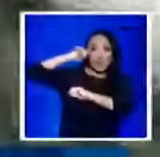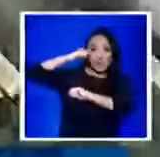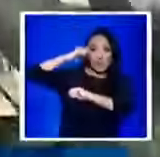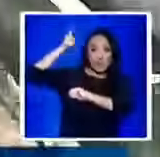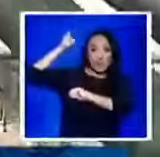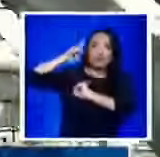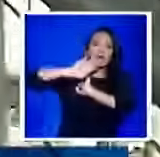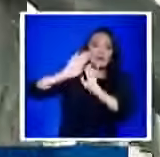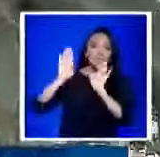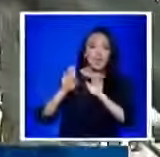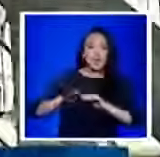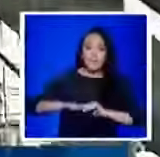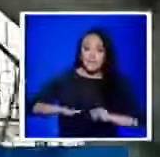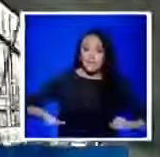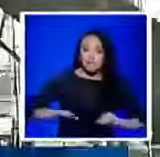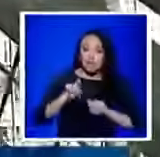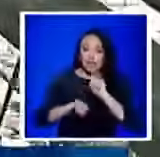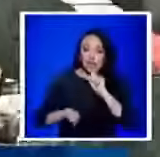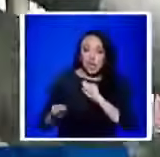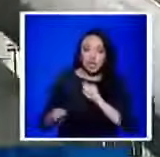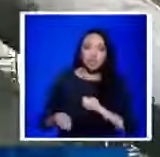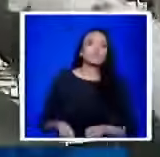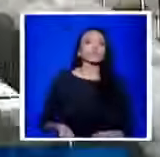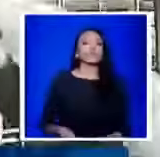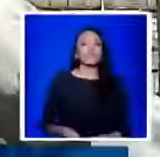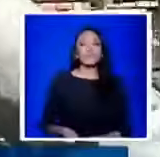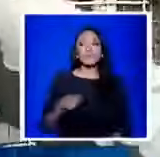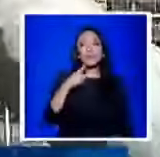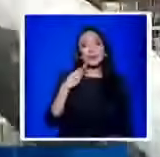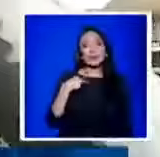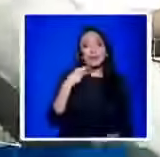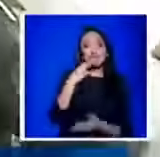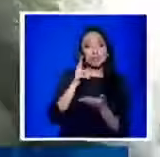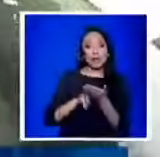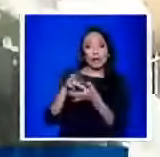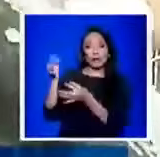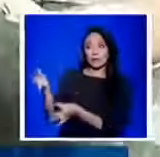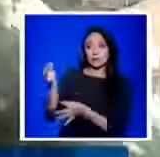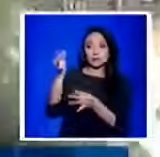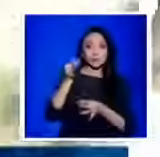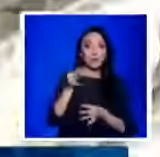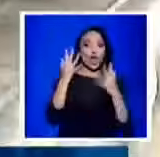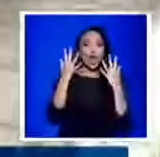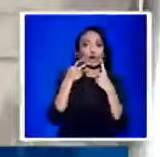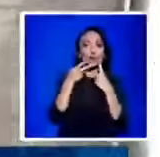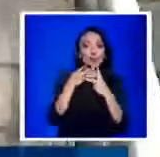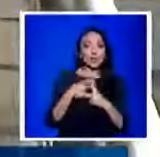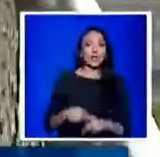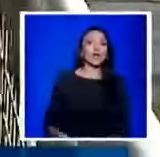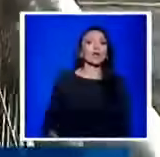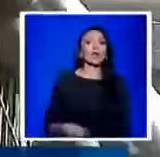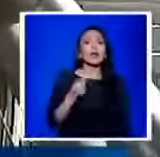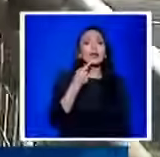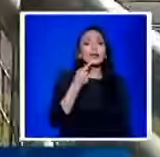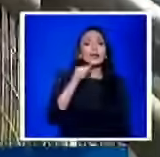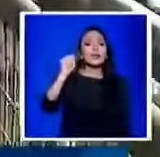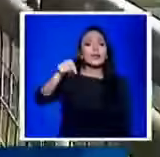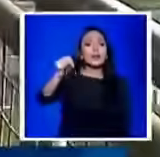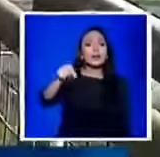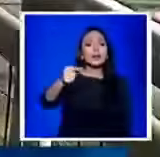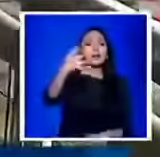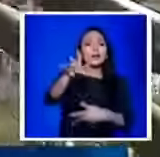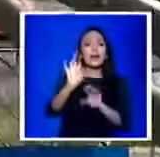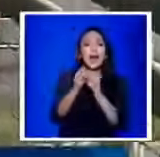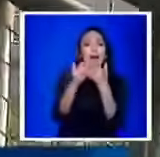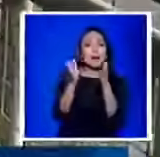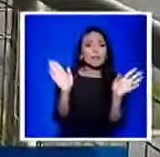parte del piso, y según en un comunicado que manifestó Obras Públicas, pues este puente sí está